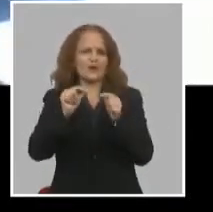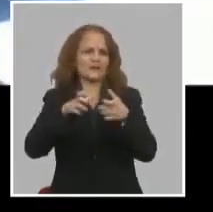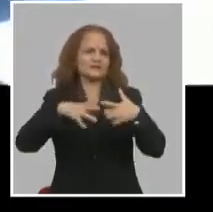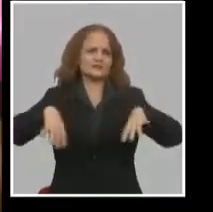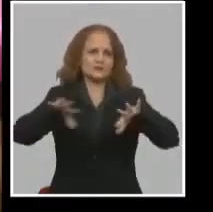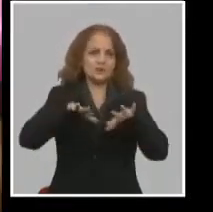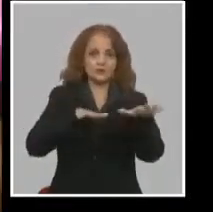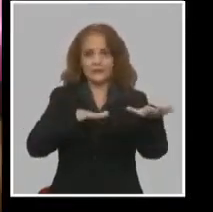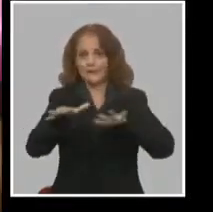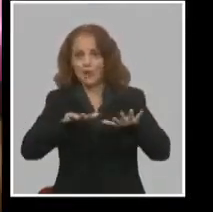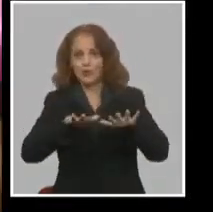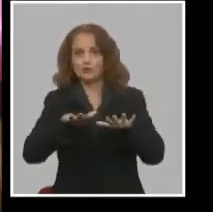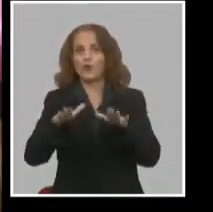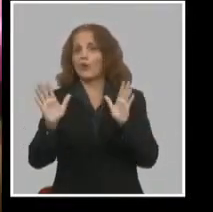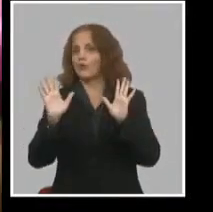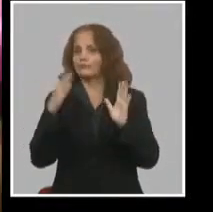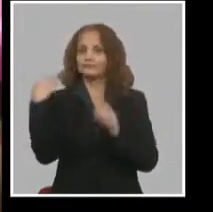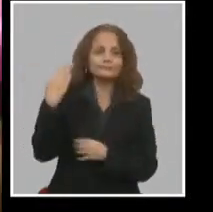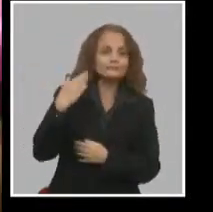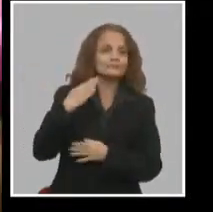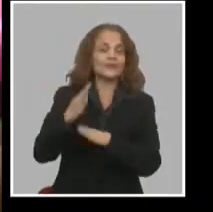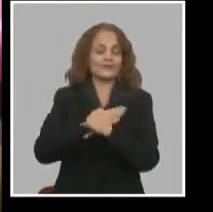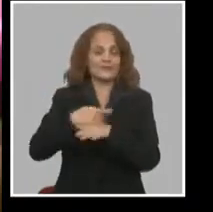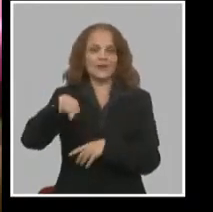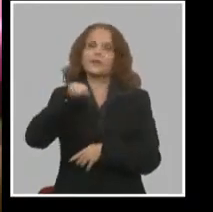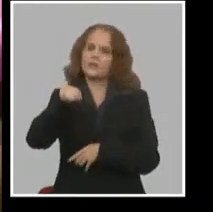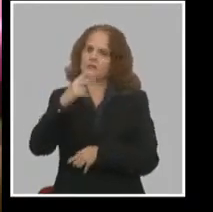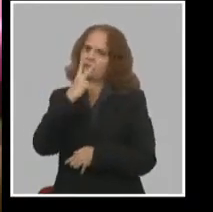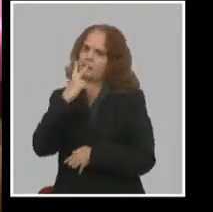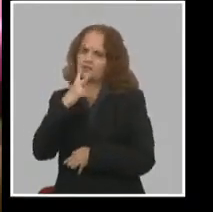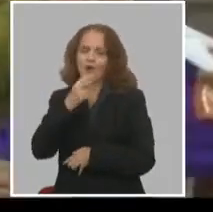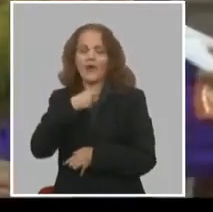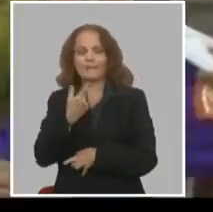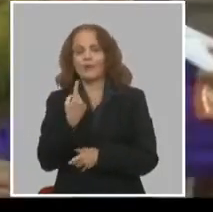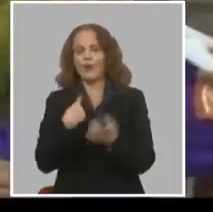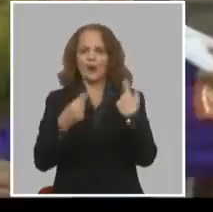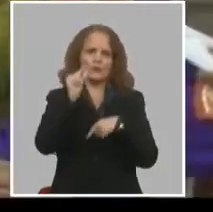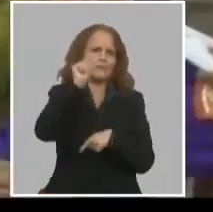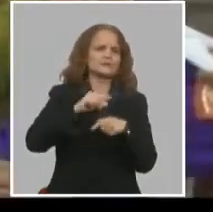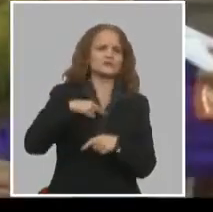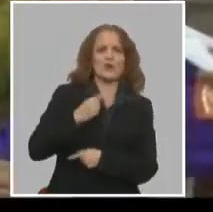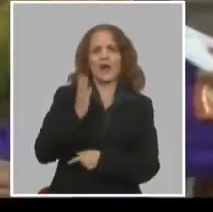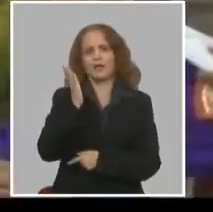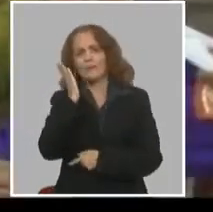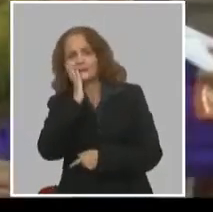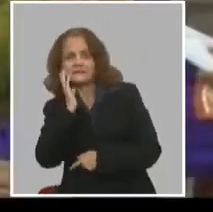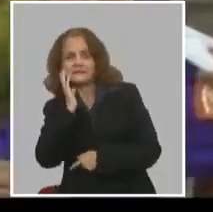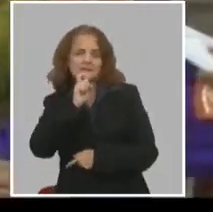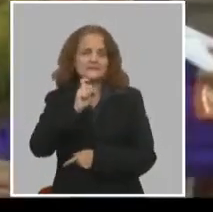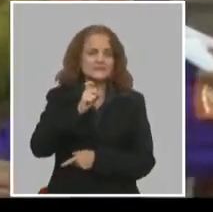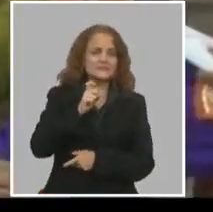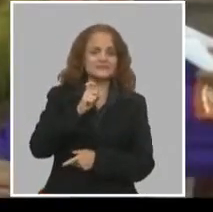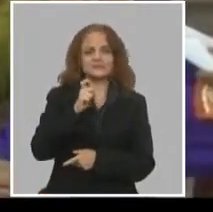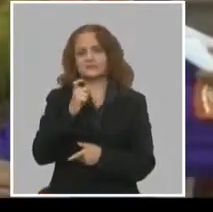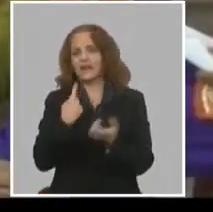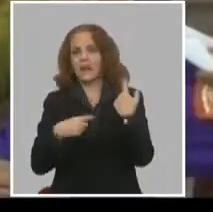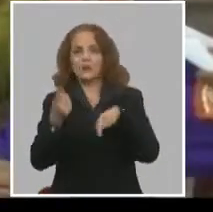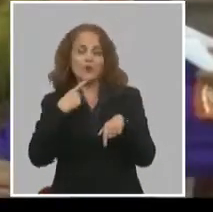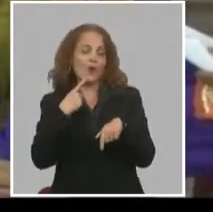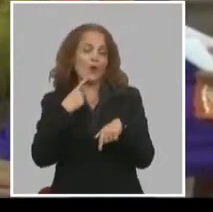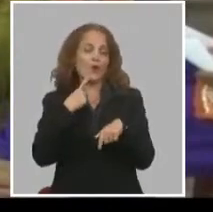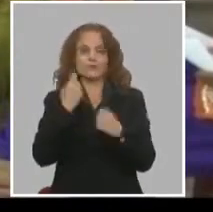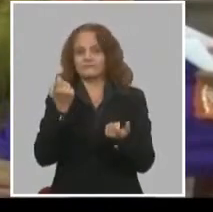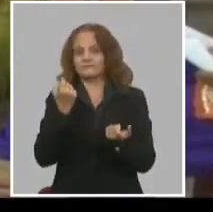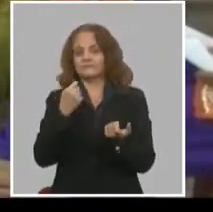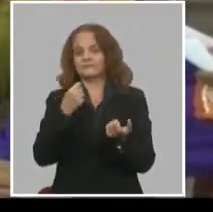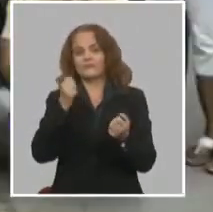desastre, que eran frecuentes, sobre todo trastornos de sueño, claro, trastornos emocionales. Ginecostetras, nos llamó mucho la atención, sobre todo